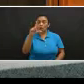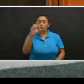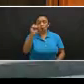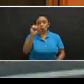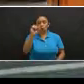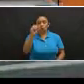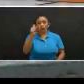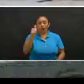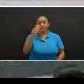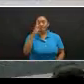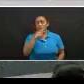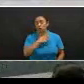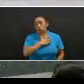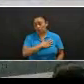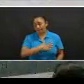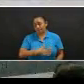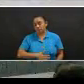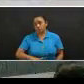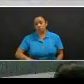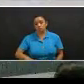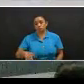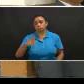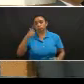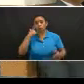Pero no puedes quedarte destruido.